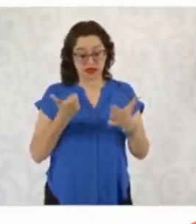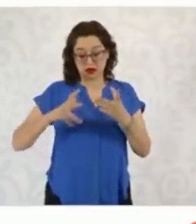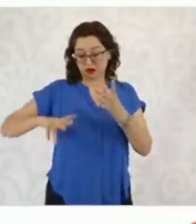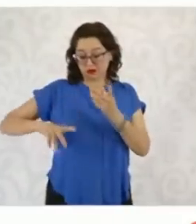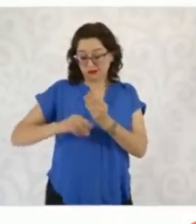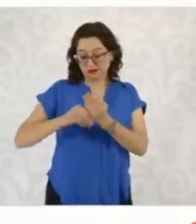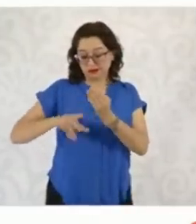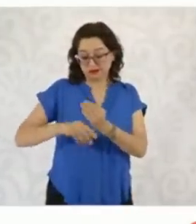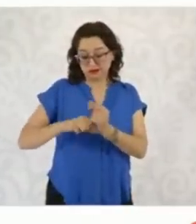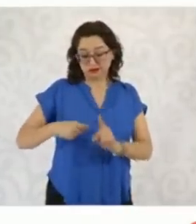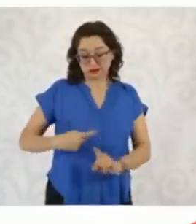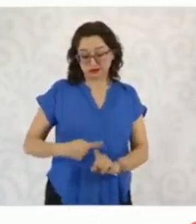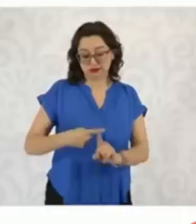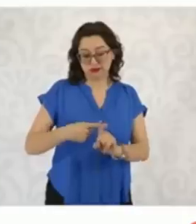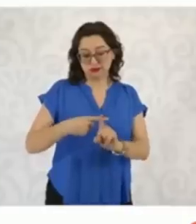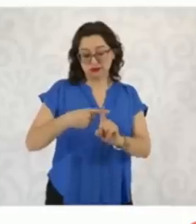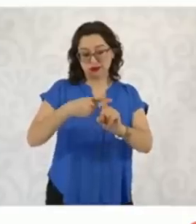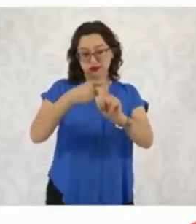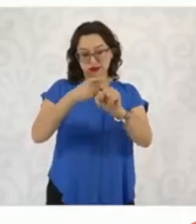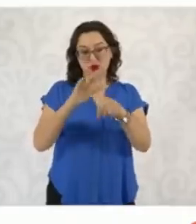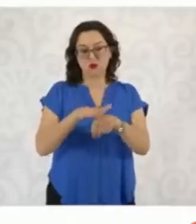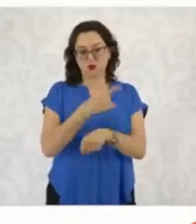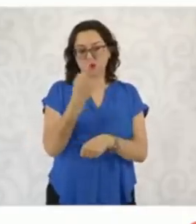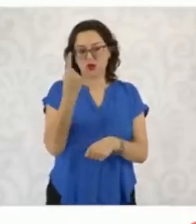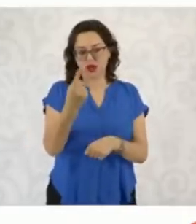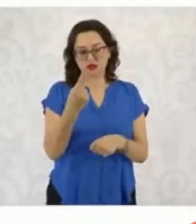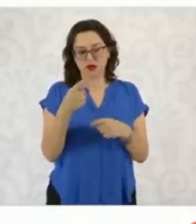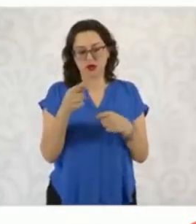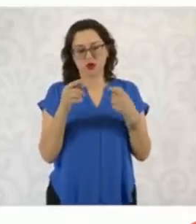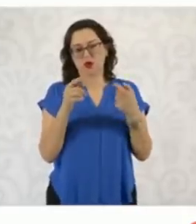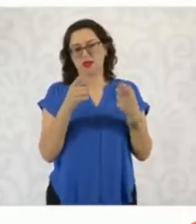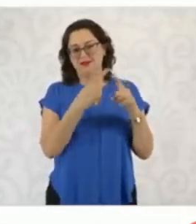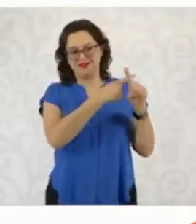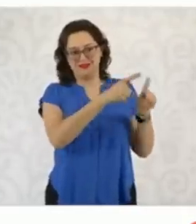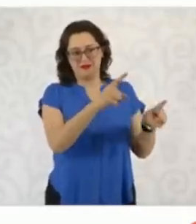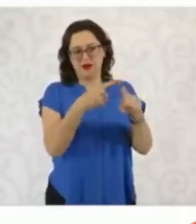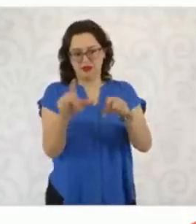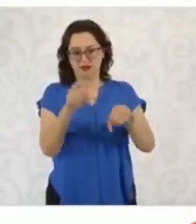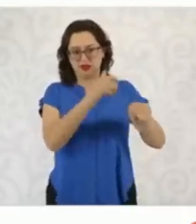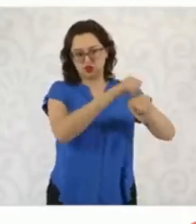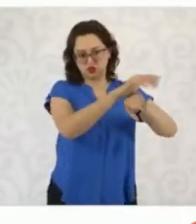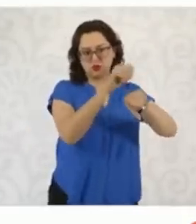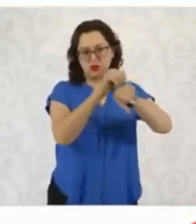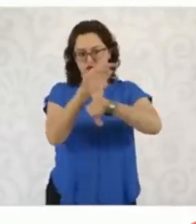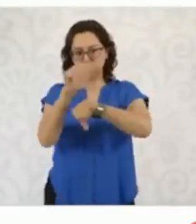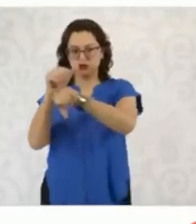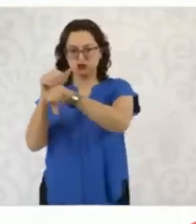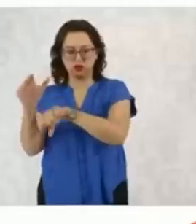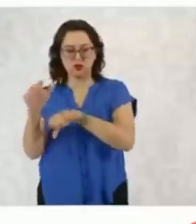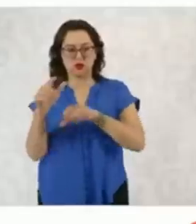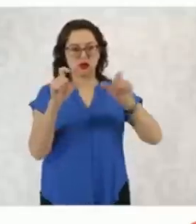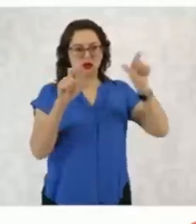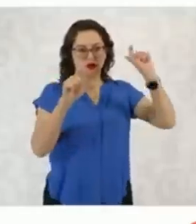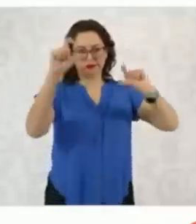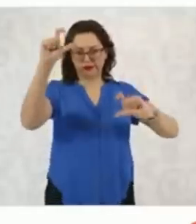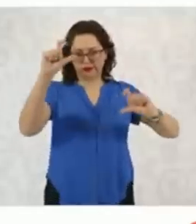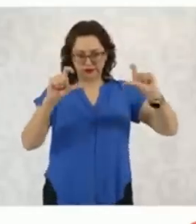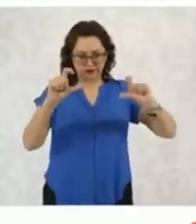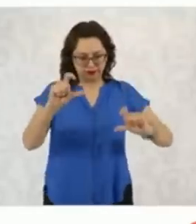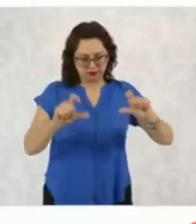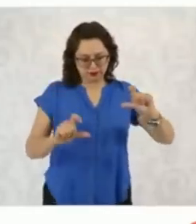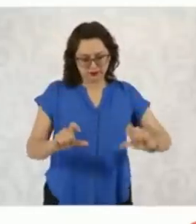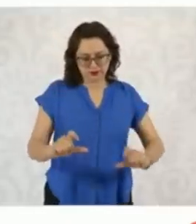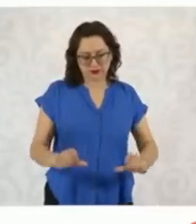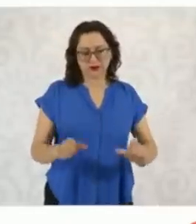de inteligencia financiera, que es quien originalmente presentó la denuncia en representación del Gobierno de